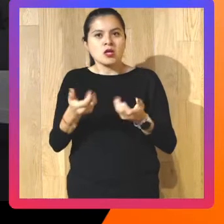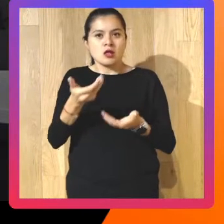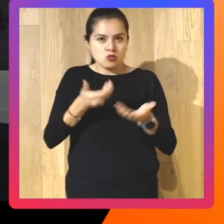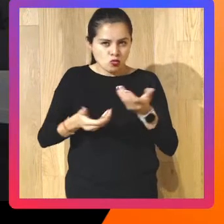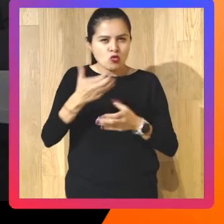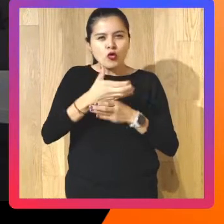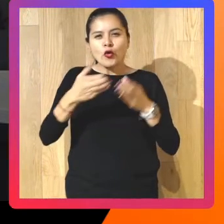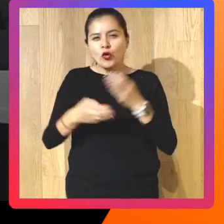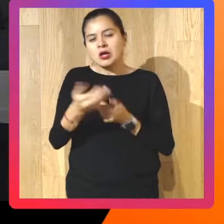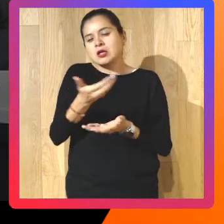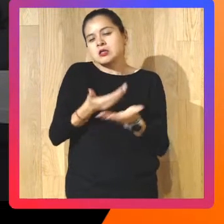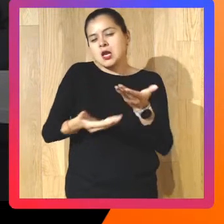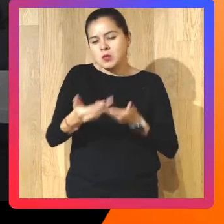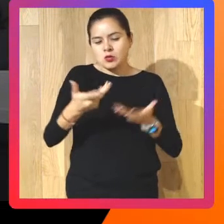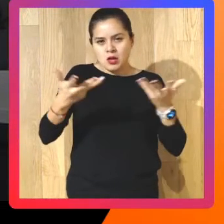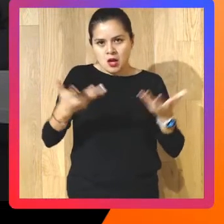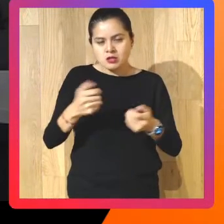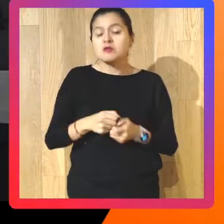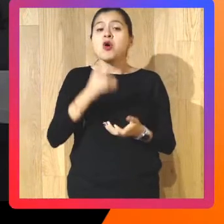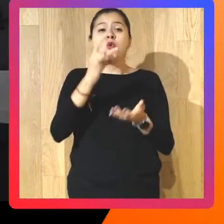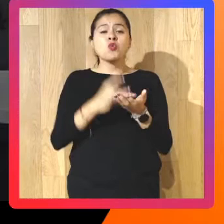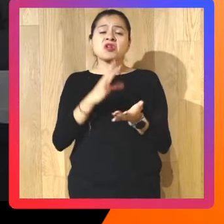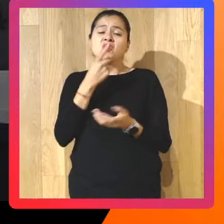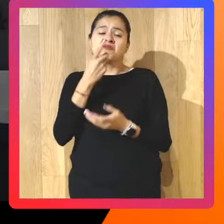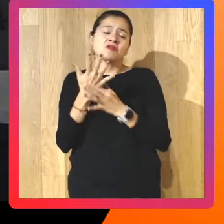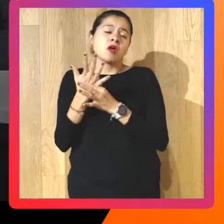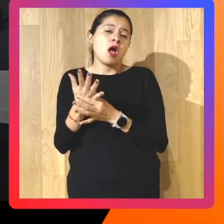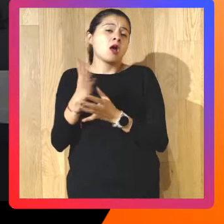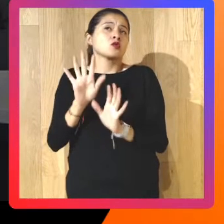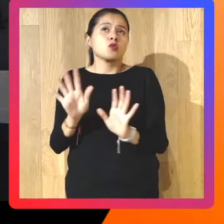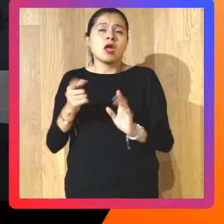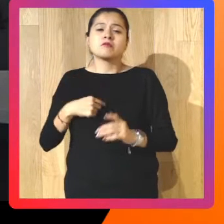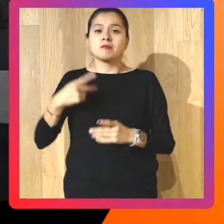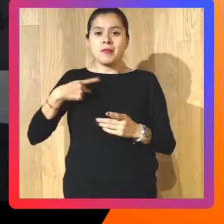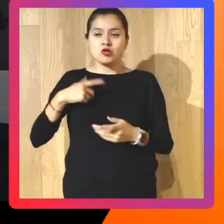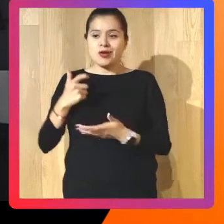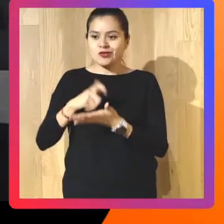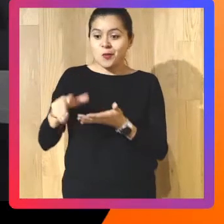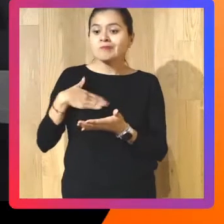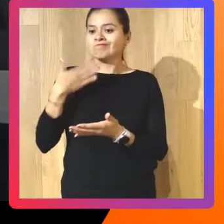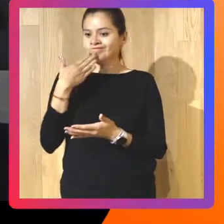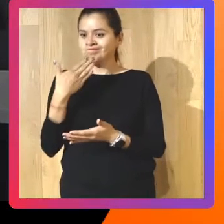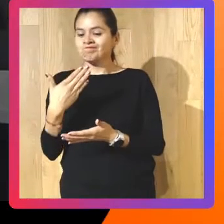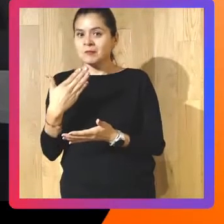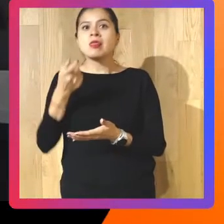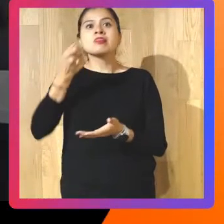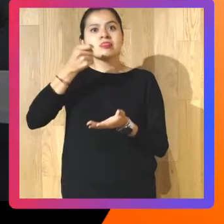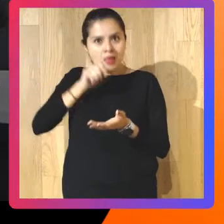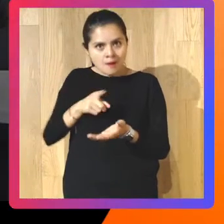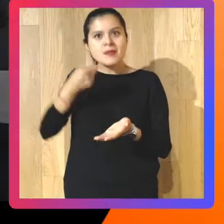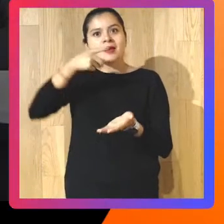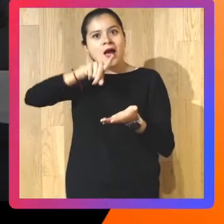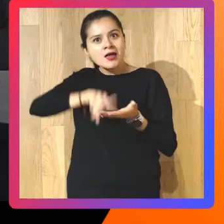que se ofrecen. Esto no solo se traduce en la satisfacción del cliente, sino también en la construcción de